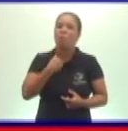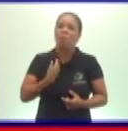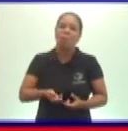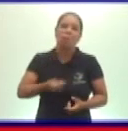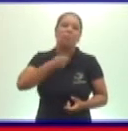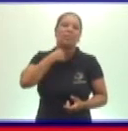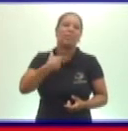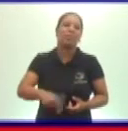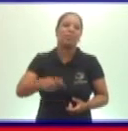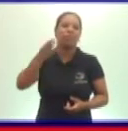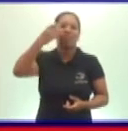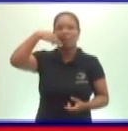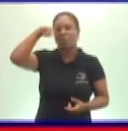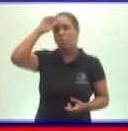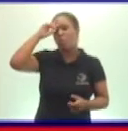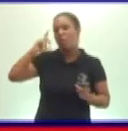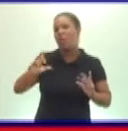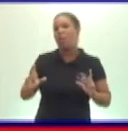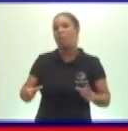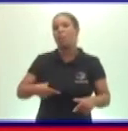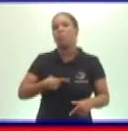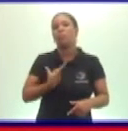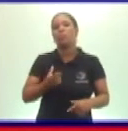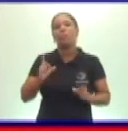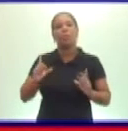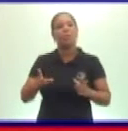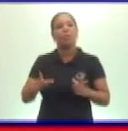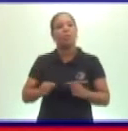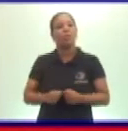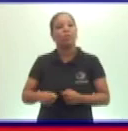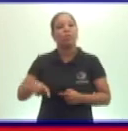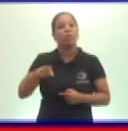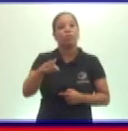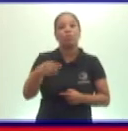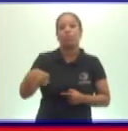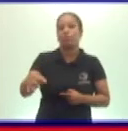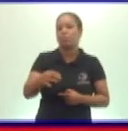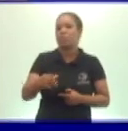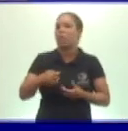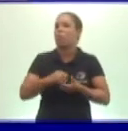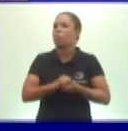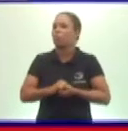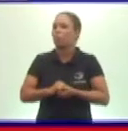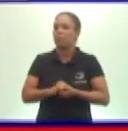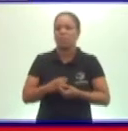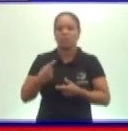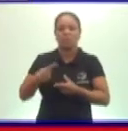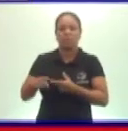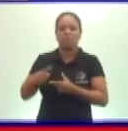Cuba las culturas políticas en tu sociedad, con tus compañeros, etcétera?